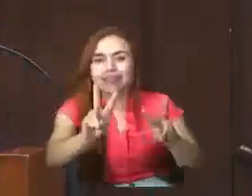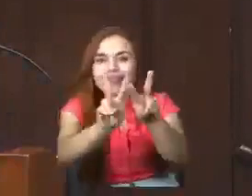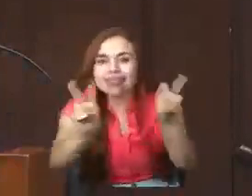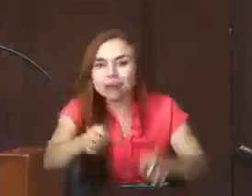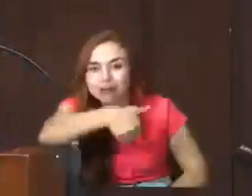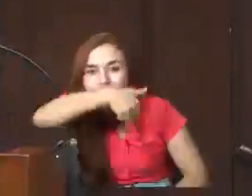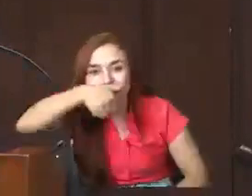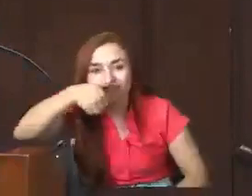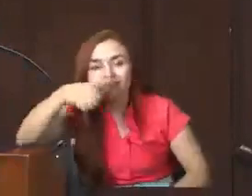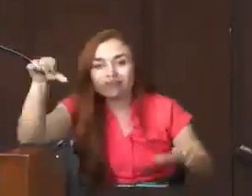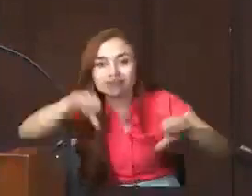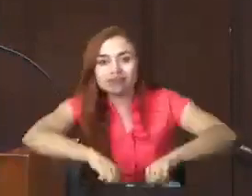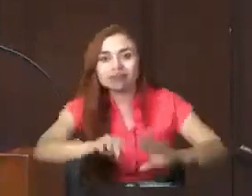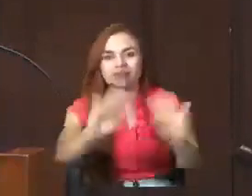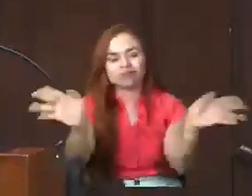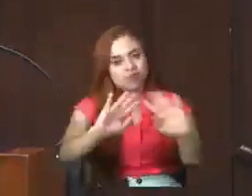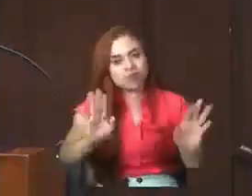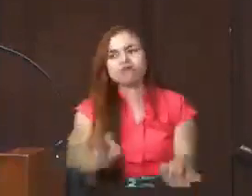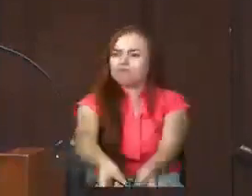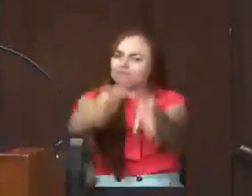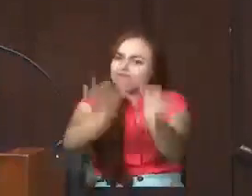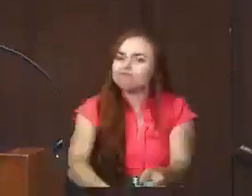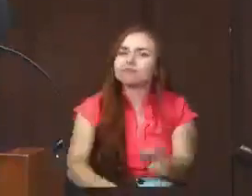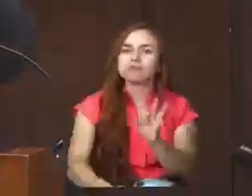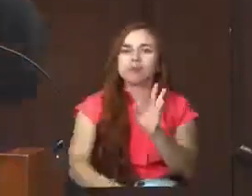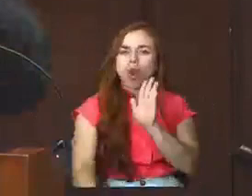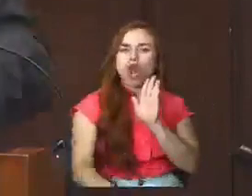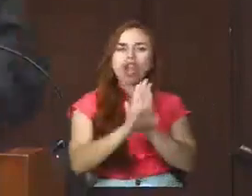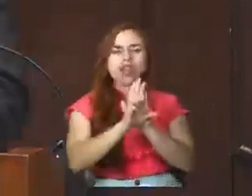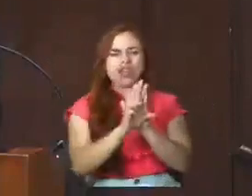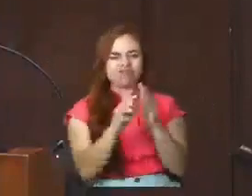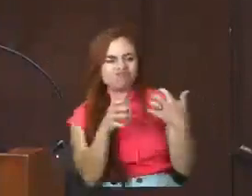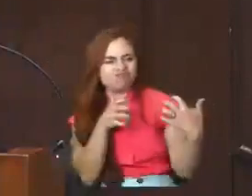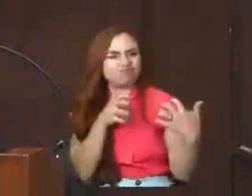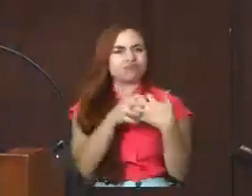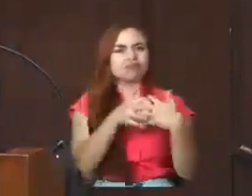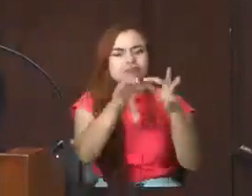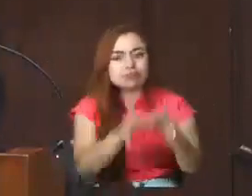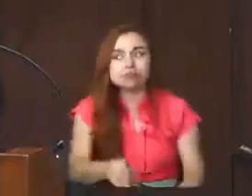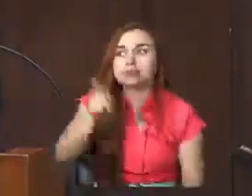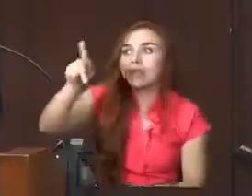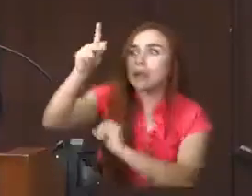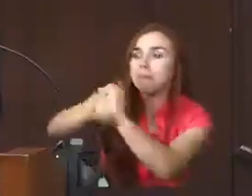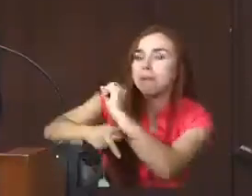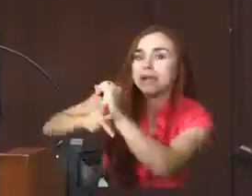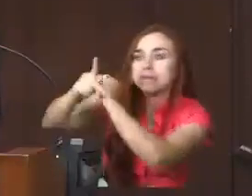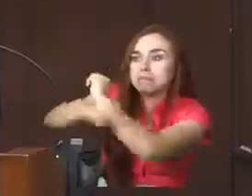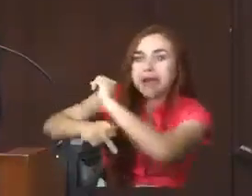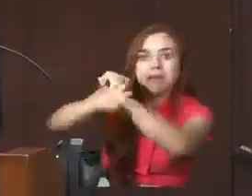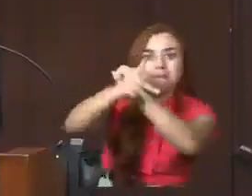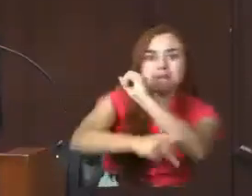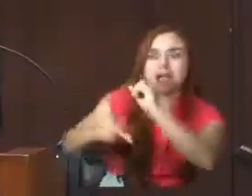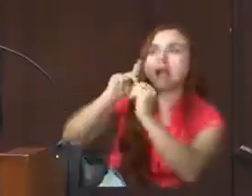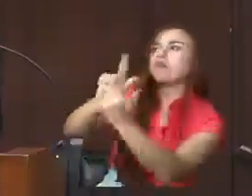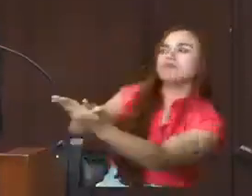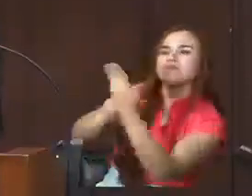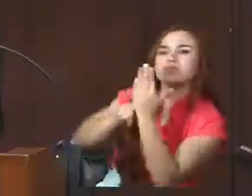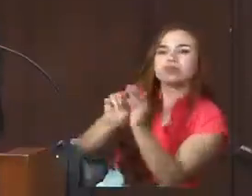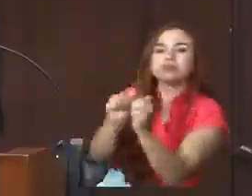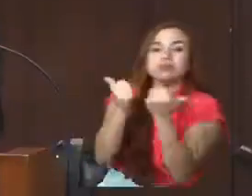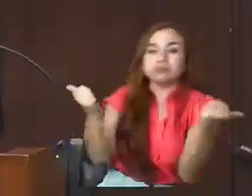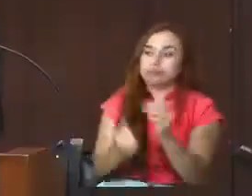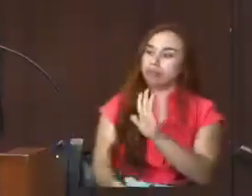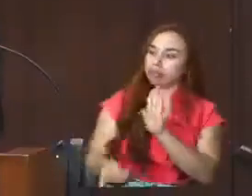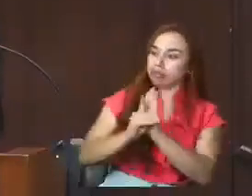Pero que sea clara, que sea puntual, porque en esos países donde existe hay tutela de los derechos y las garantías